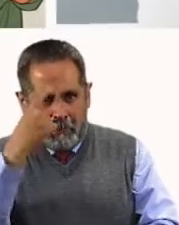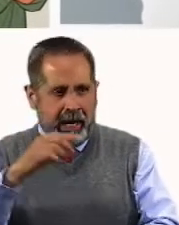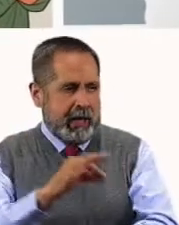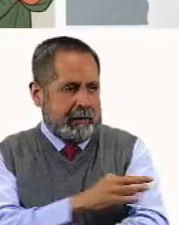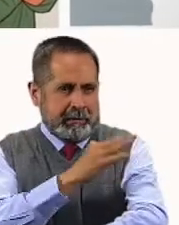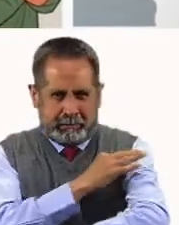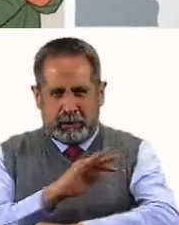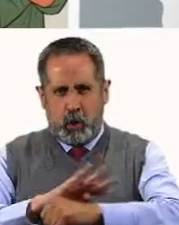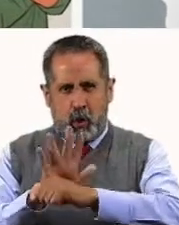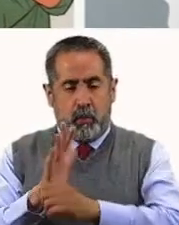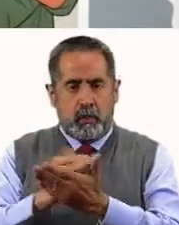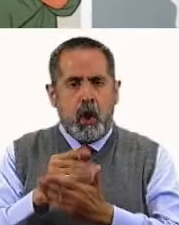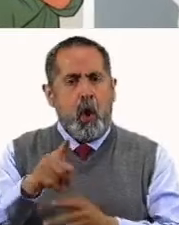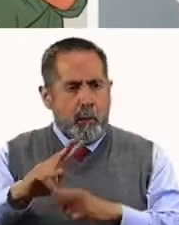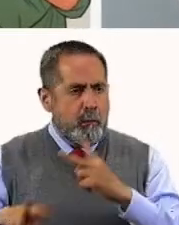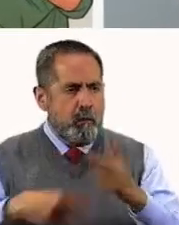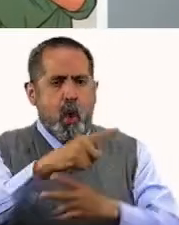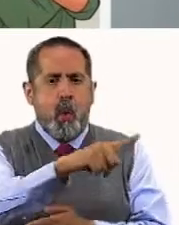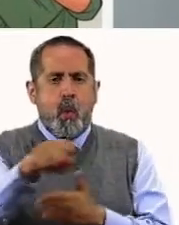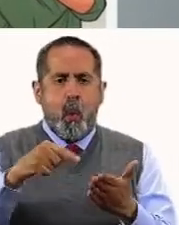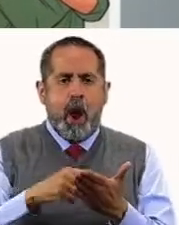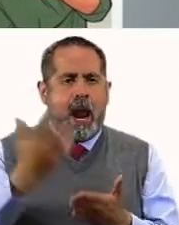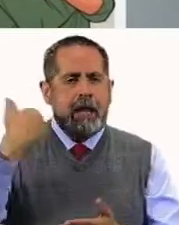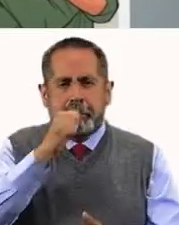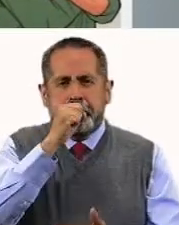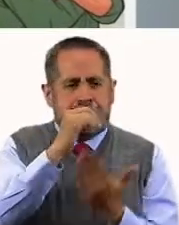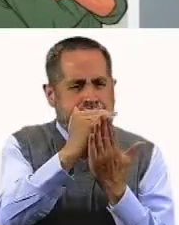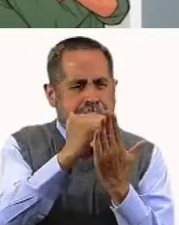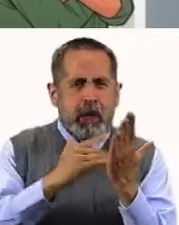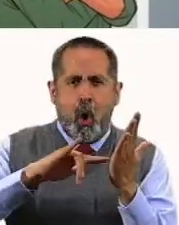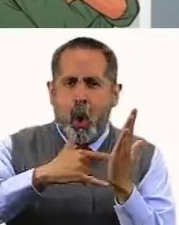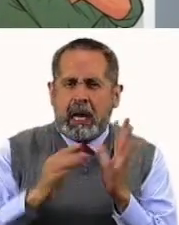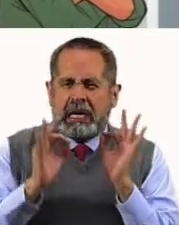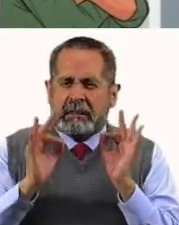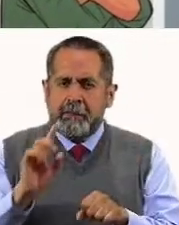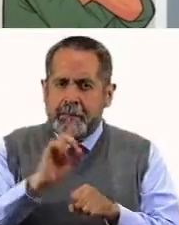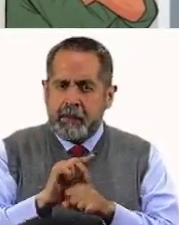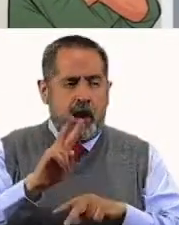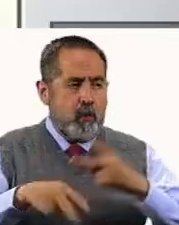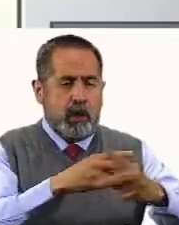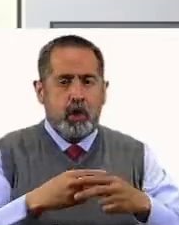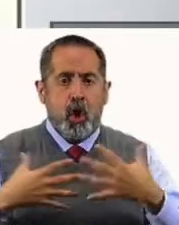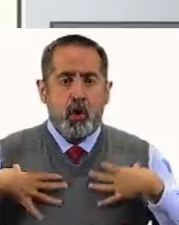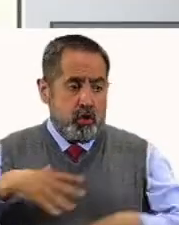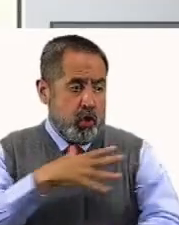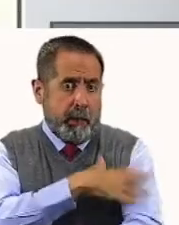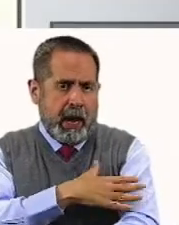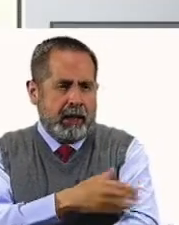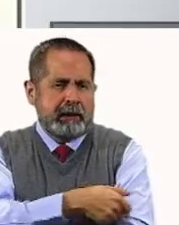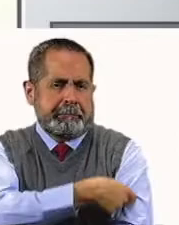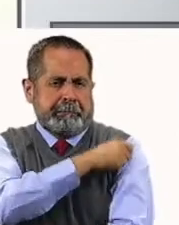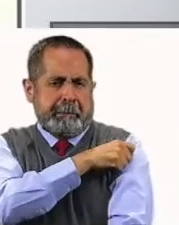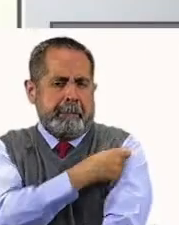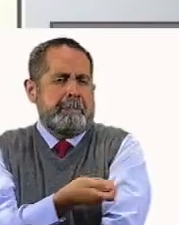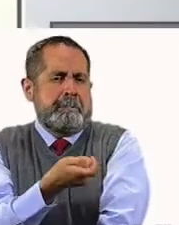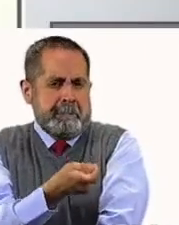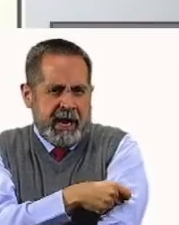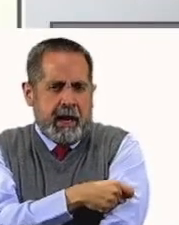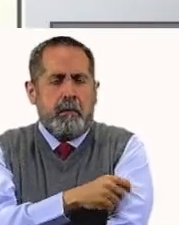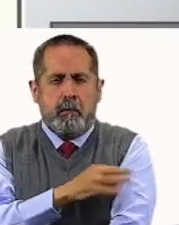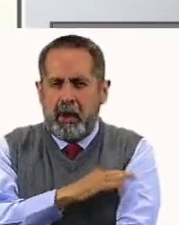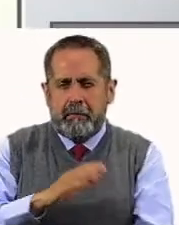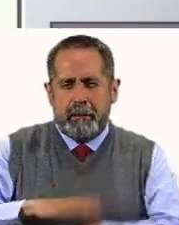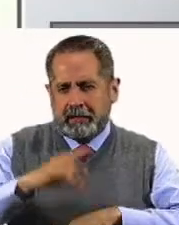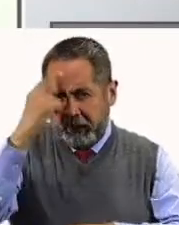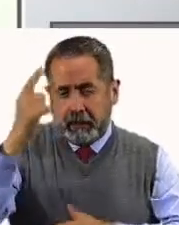momento de vacunarte contra la COVID-19, acude al lugar designado el día y la hora de tu cita. Utiliza ropa cómoda que permita